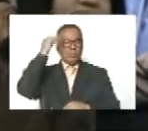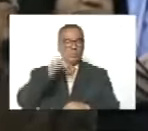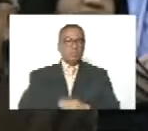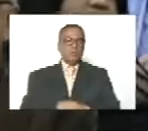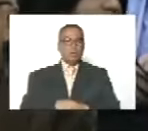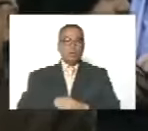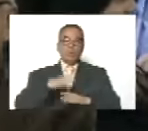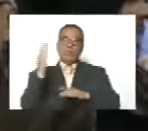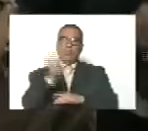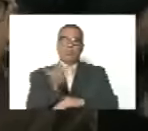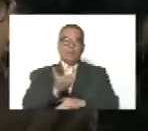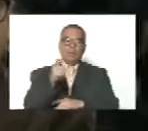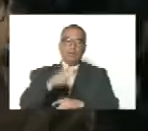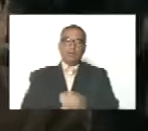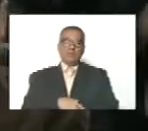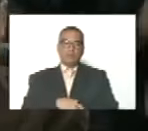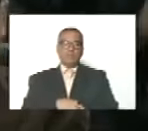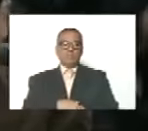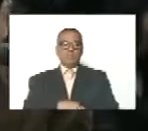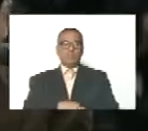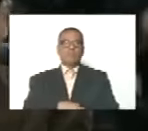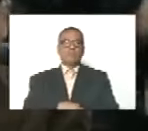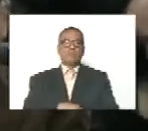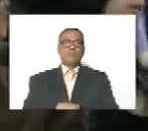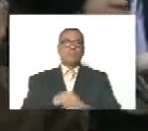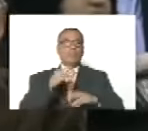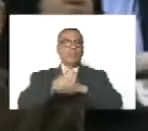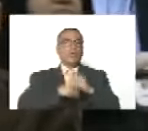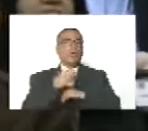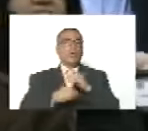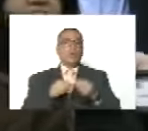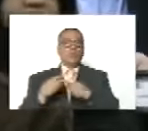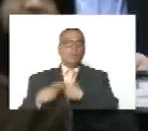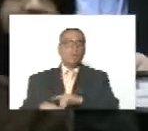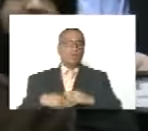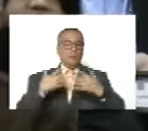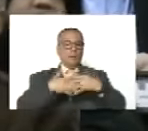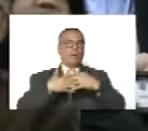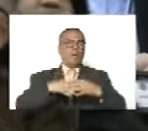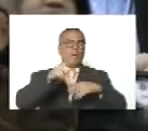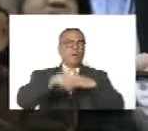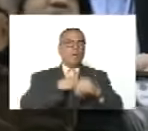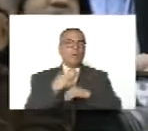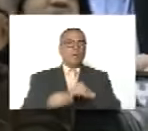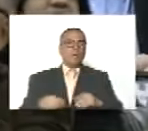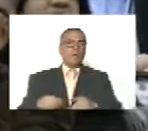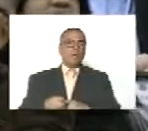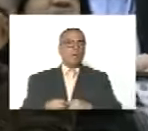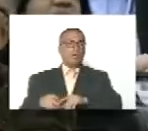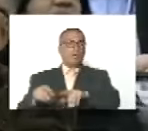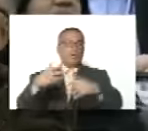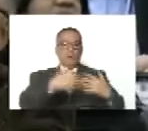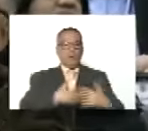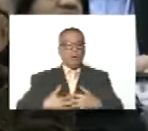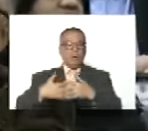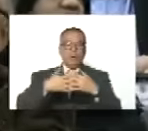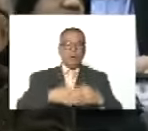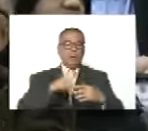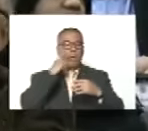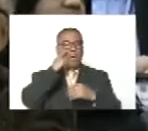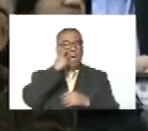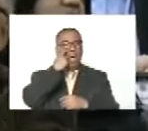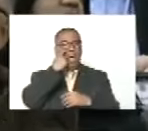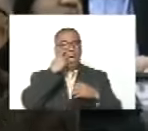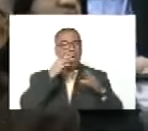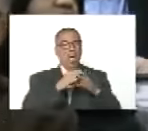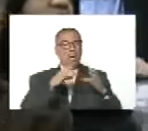que las sanciones de corporaciones, de entidades, del gobierno de los Estados Unidos,